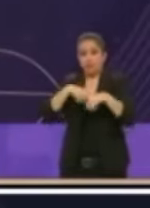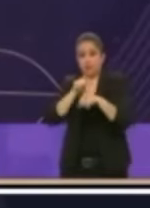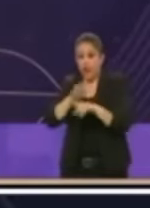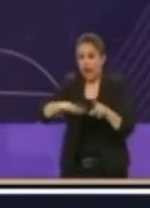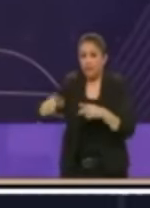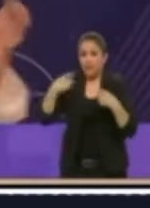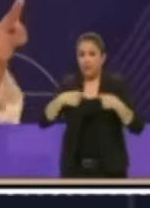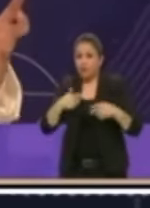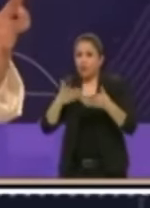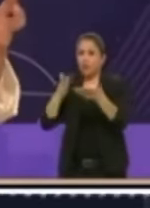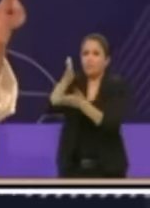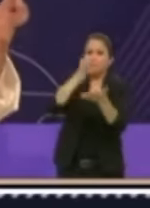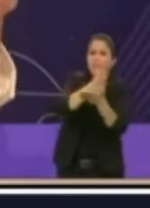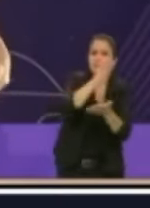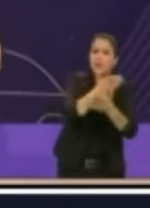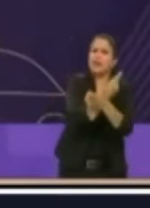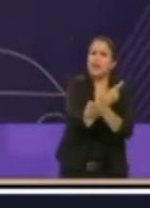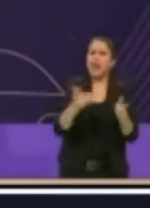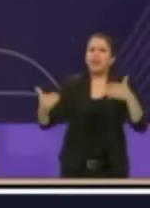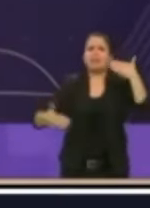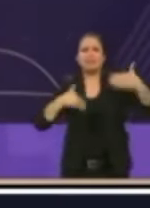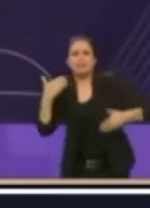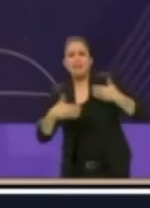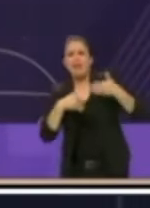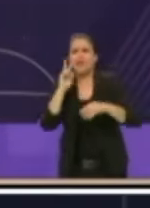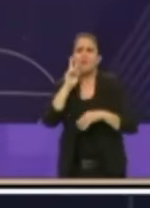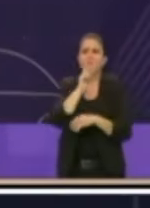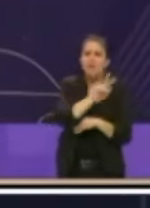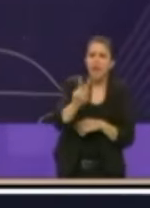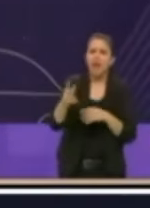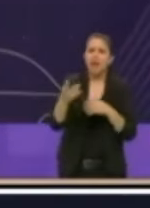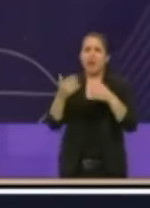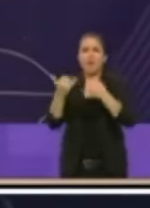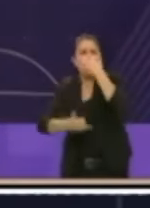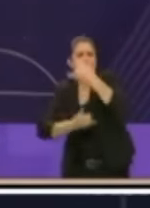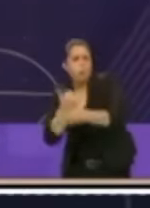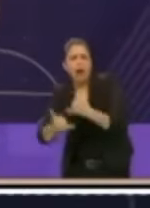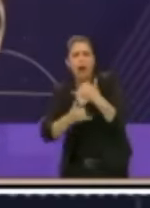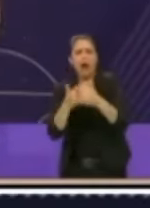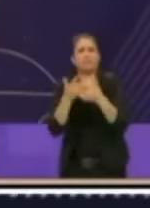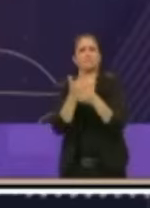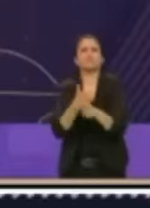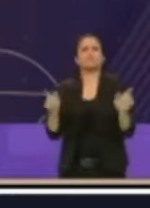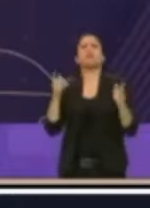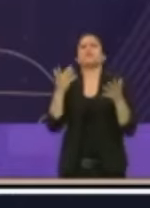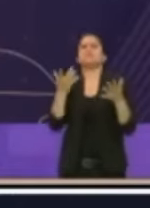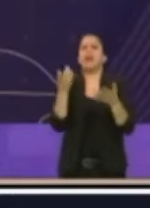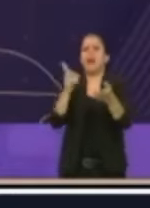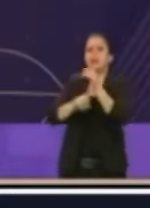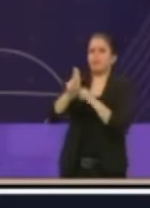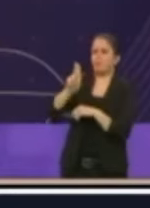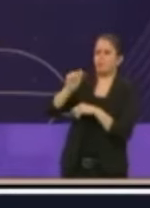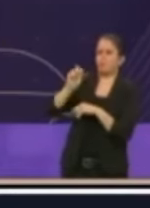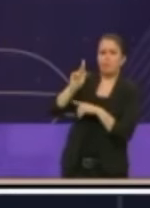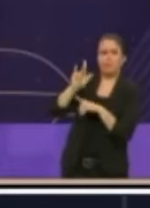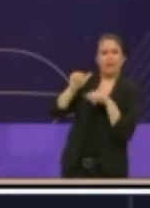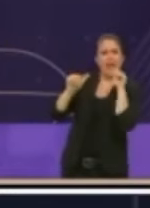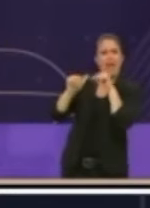de saber de lo que vas a hablar. Ahora, en televisión es tan importante aprovechar y hacer ese contacto con la cámara. Mira,